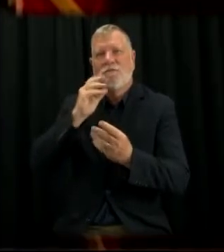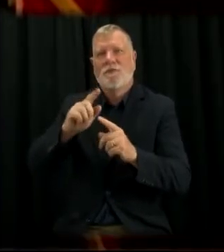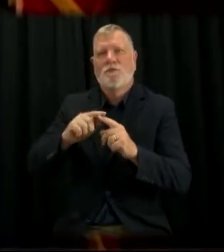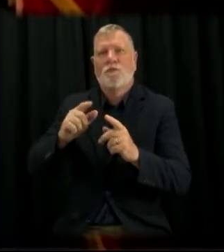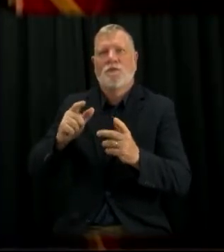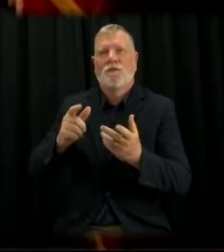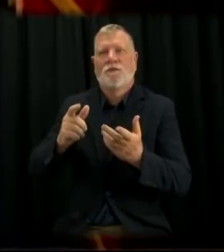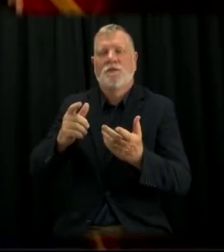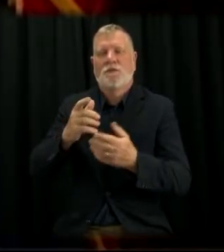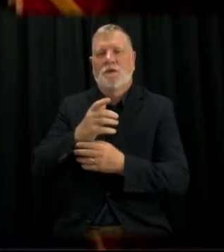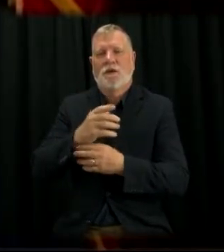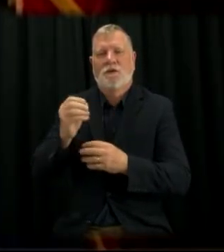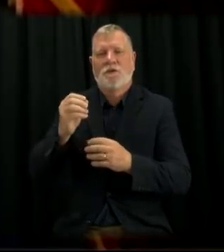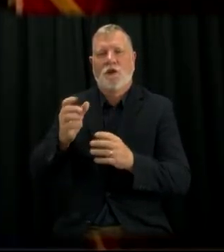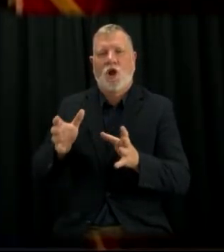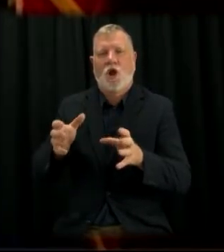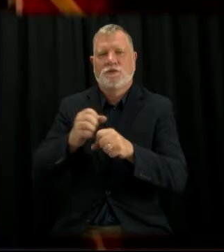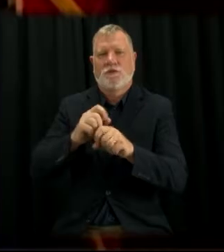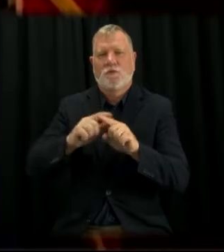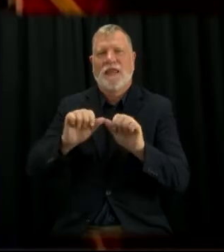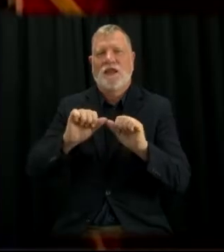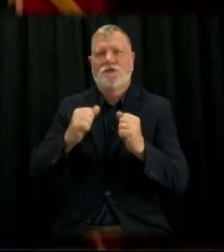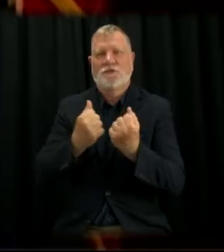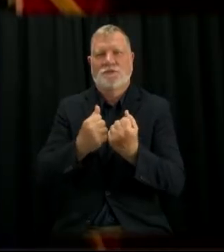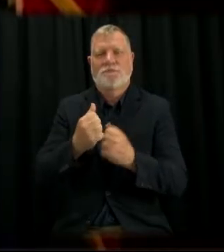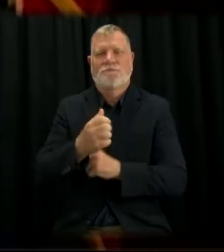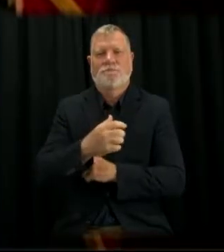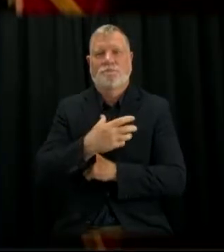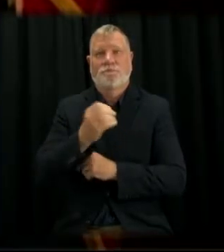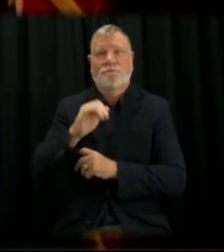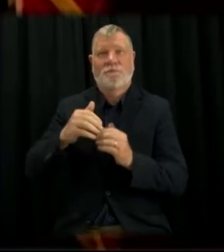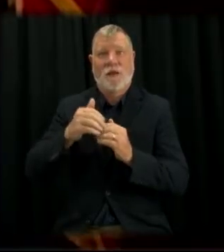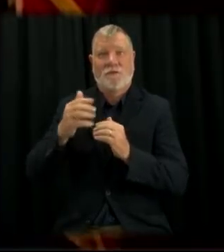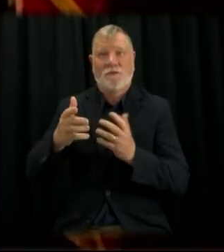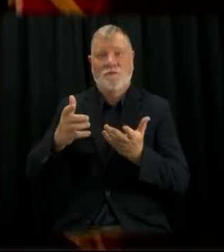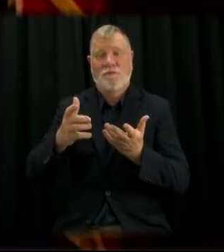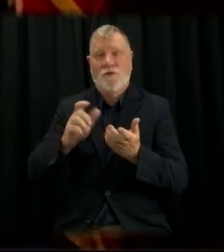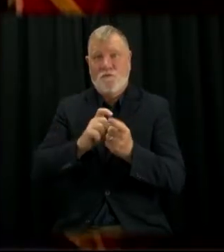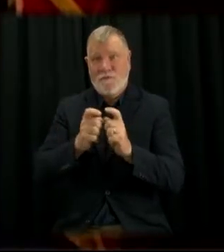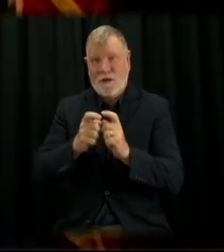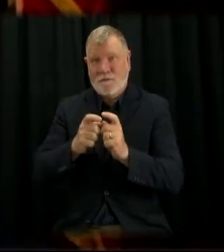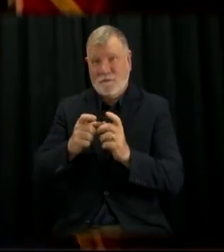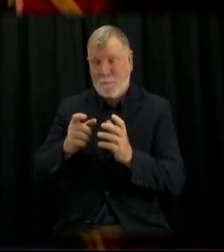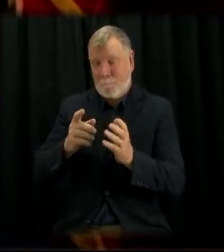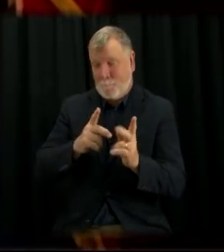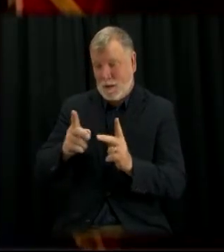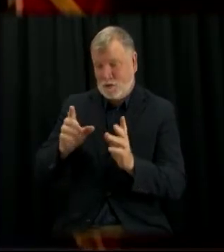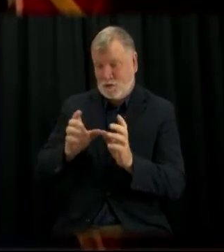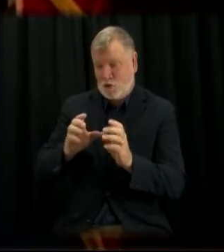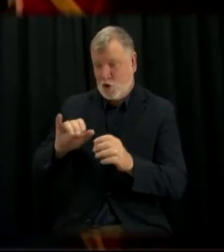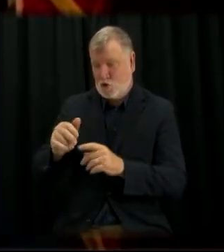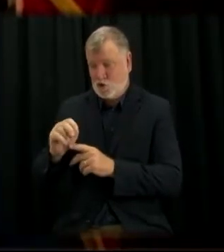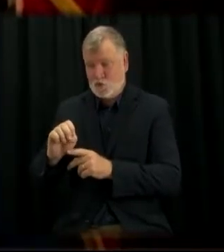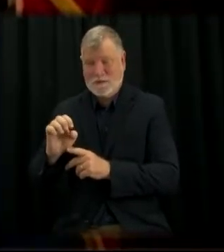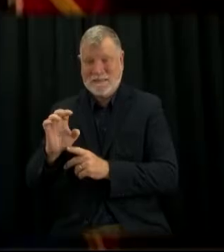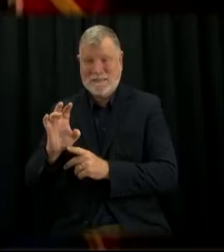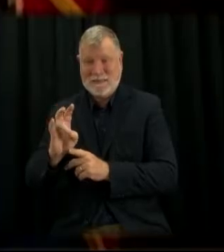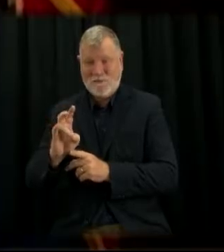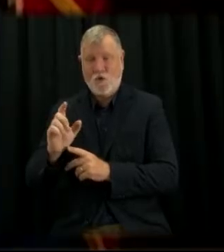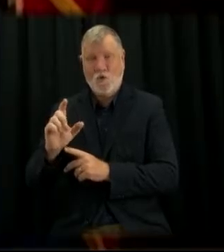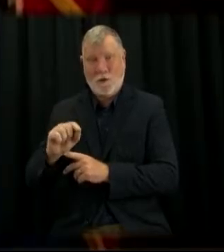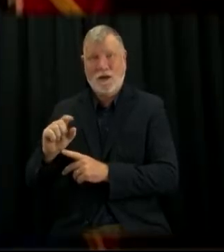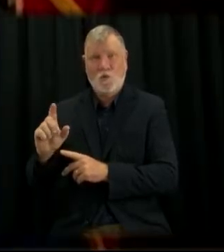información relacionada a la consolidación de distintas agencias. Después de ese presupuesto revisado, el 7